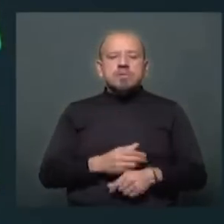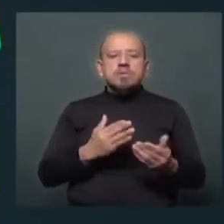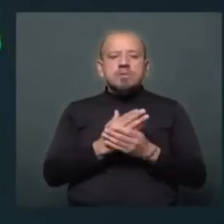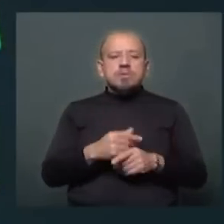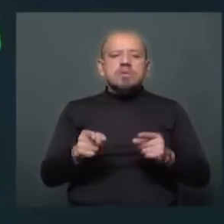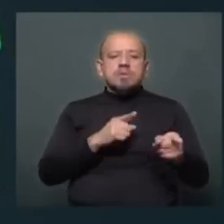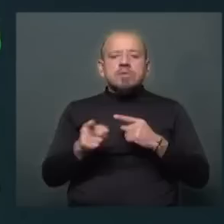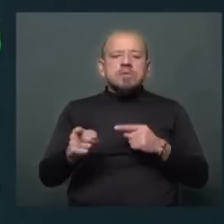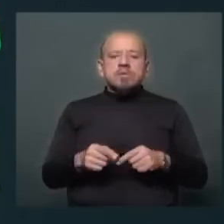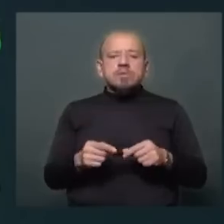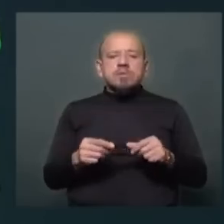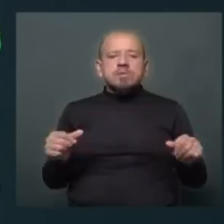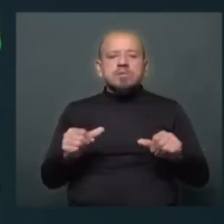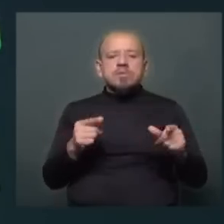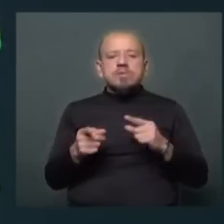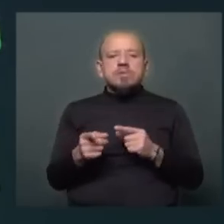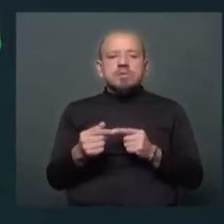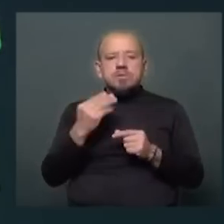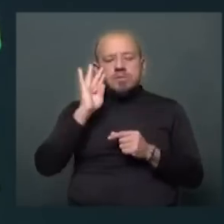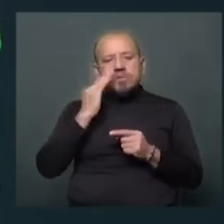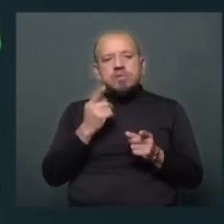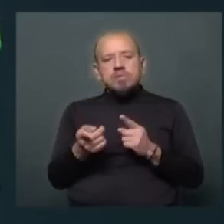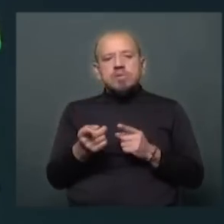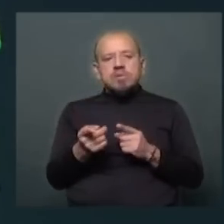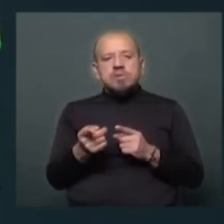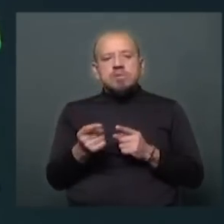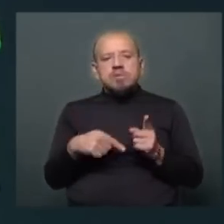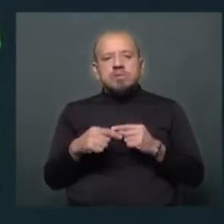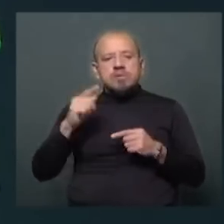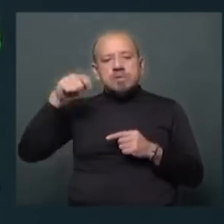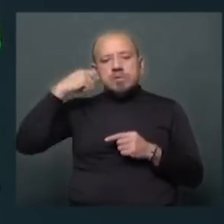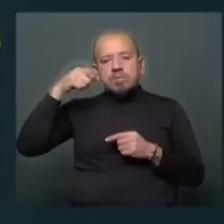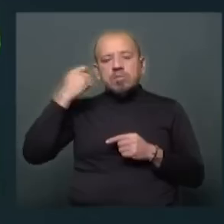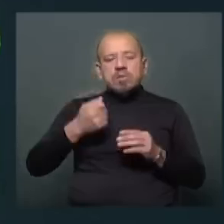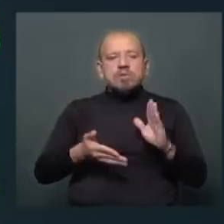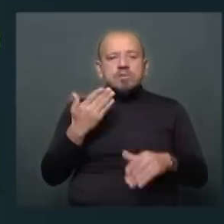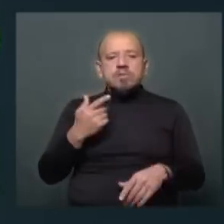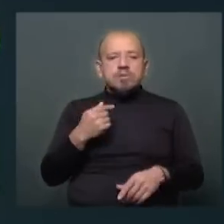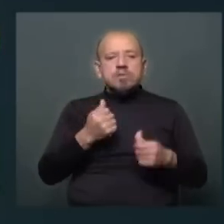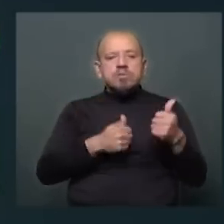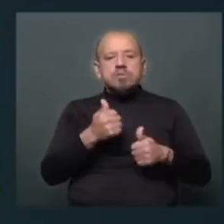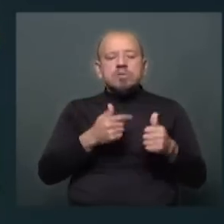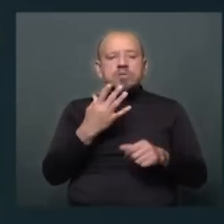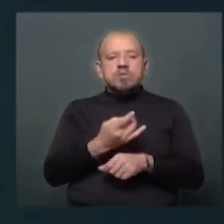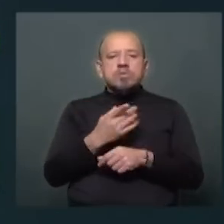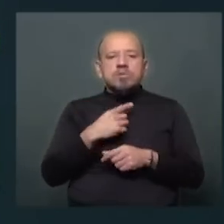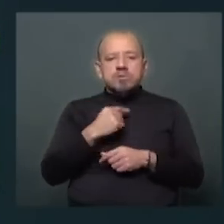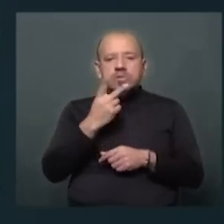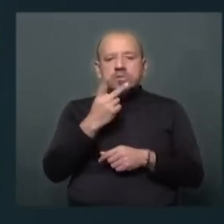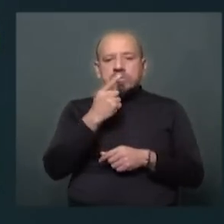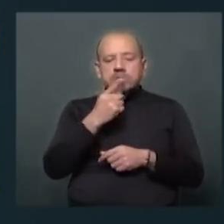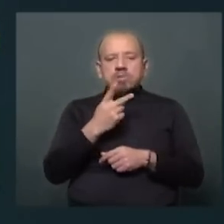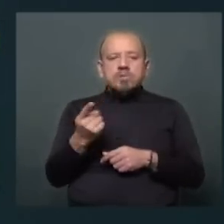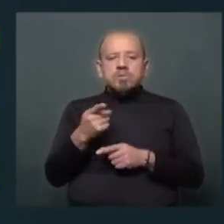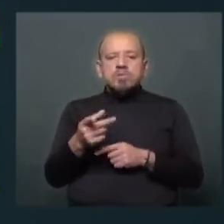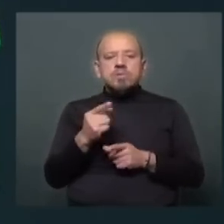tienen creaciones este que son muy reconocidas digamos la película más conocida de ellos es competencia oficial que es del 2021 pero